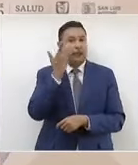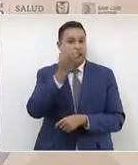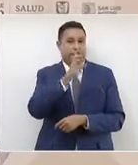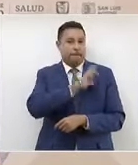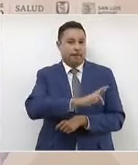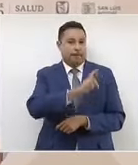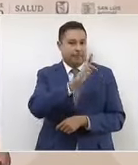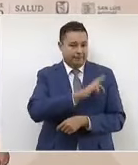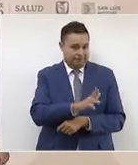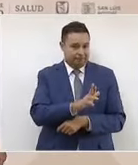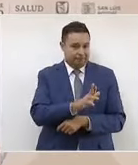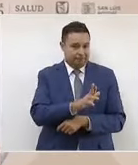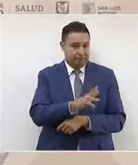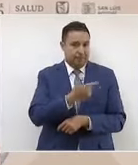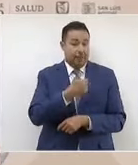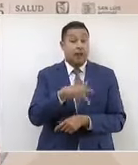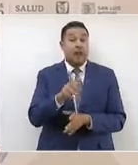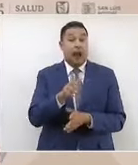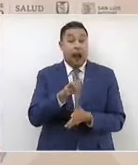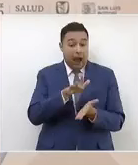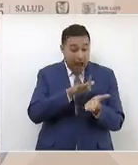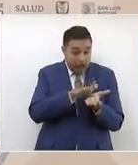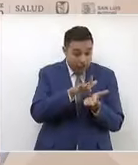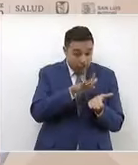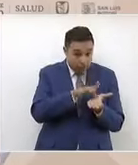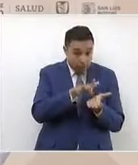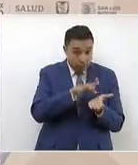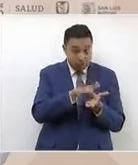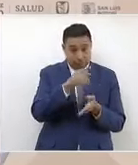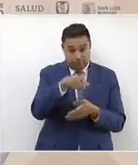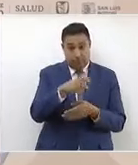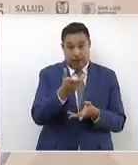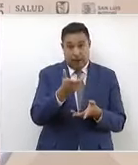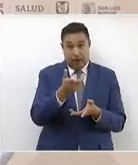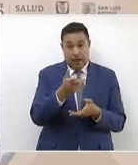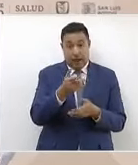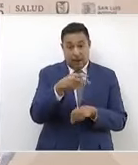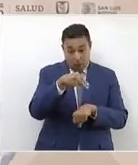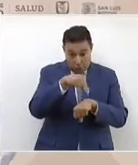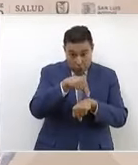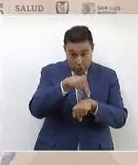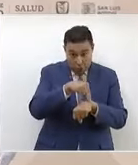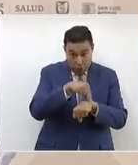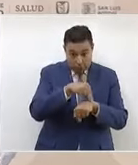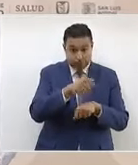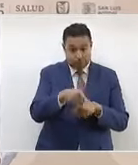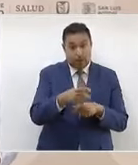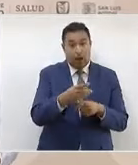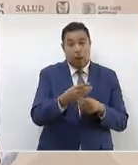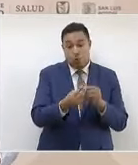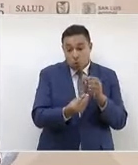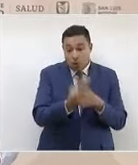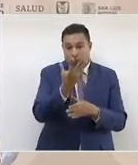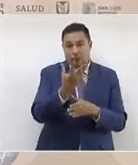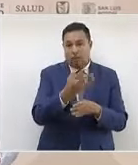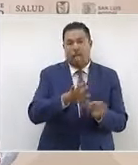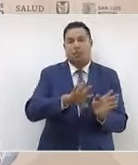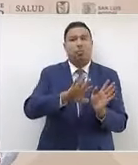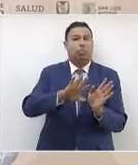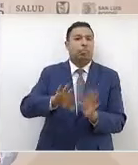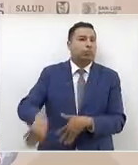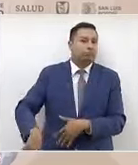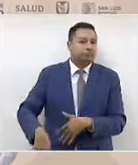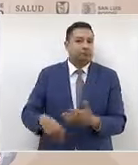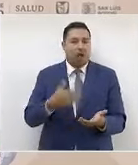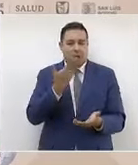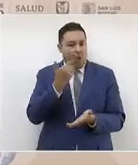Entonces, abandonaron la formación de médicos y de especialistas.